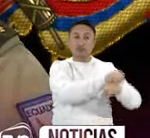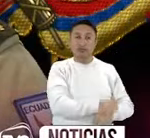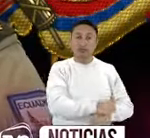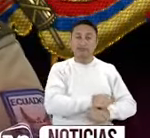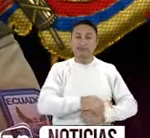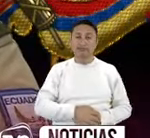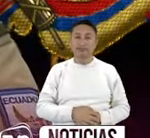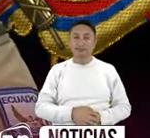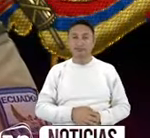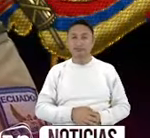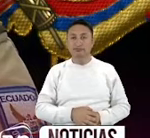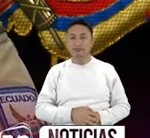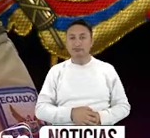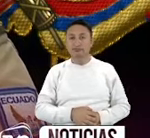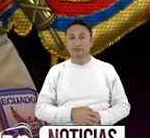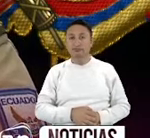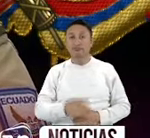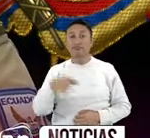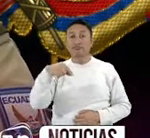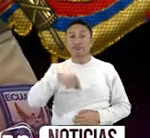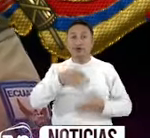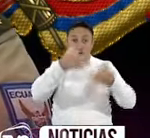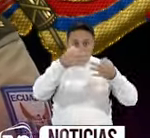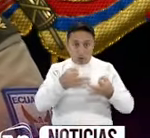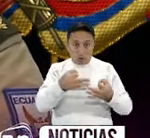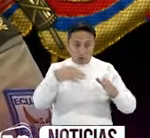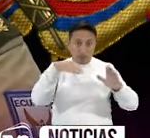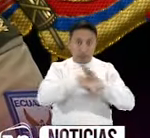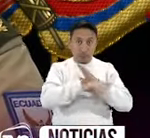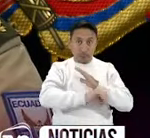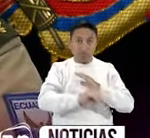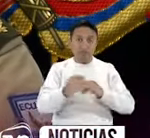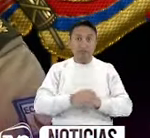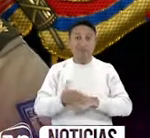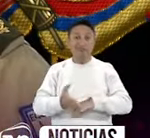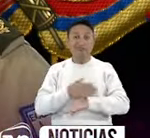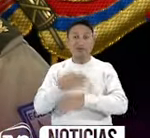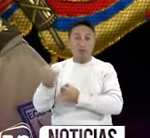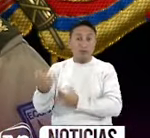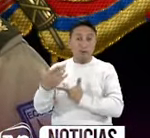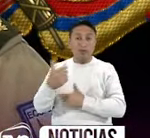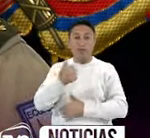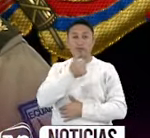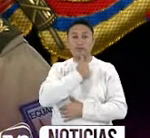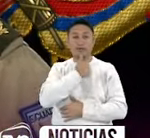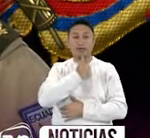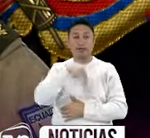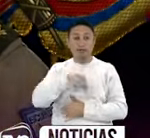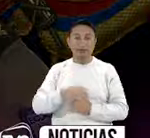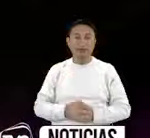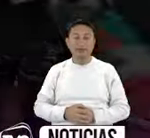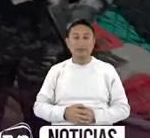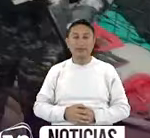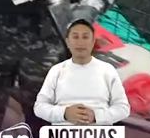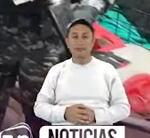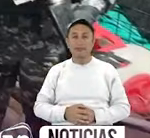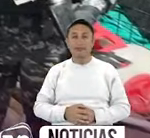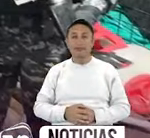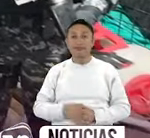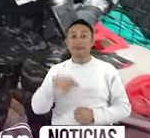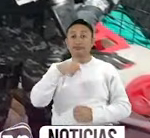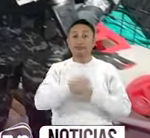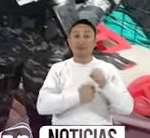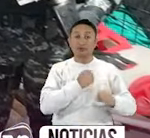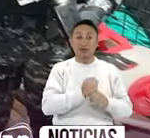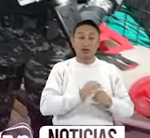casos realizados en flagrancia, con información reservada que llegó hasta nuestras unidades. En lo que vamos del 2024,